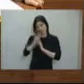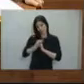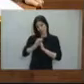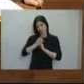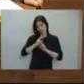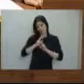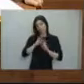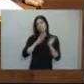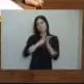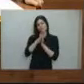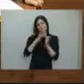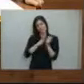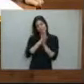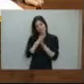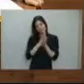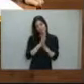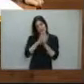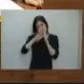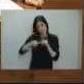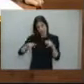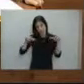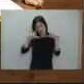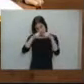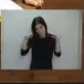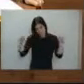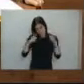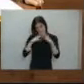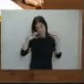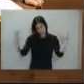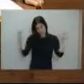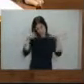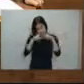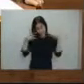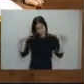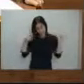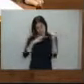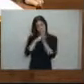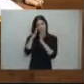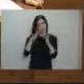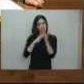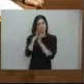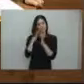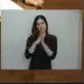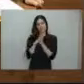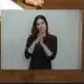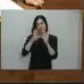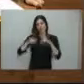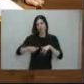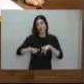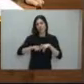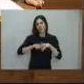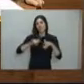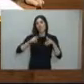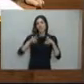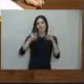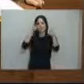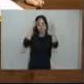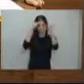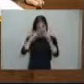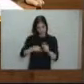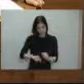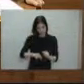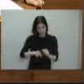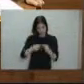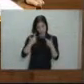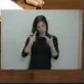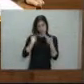es decirle a los asturianos que el Parlamento de Asturias determina el cierre presupuestario, que es el cierre